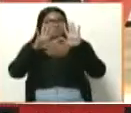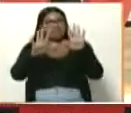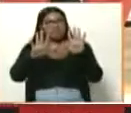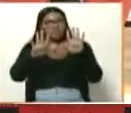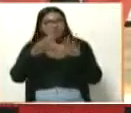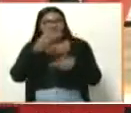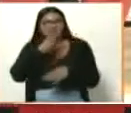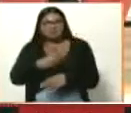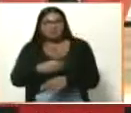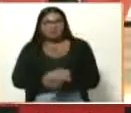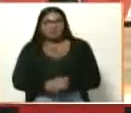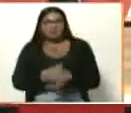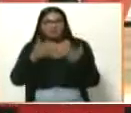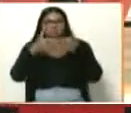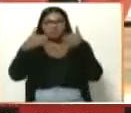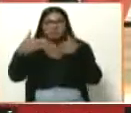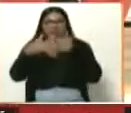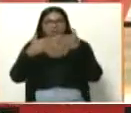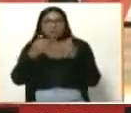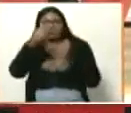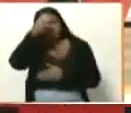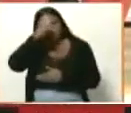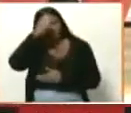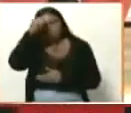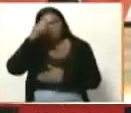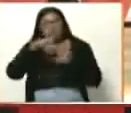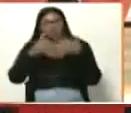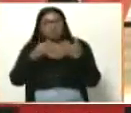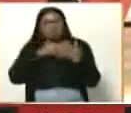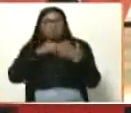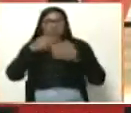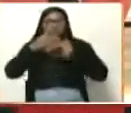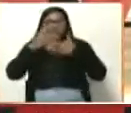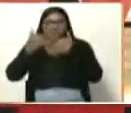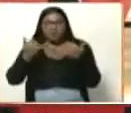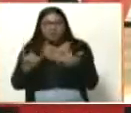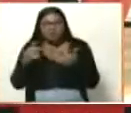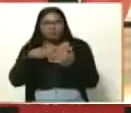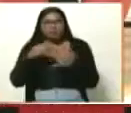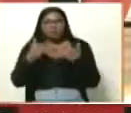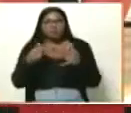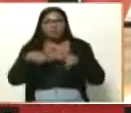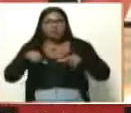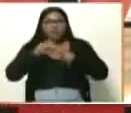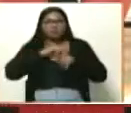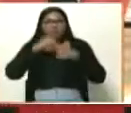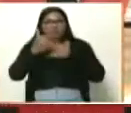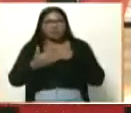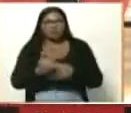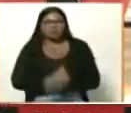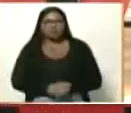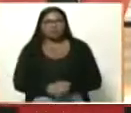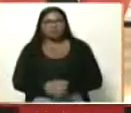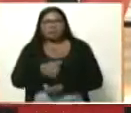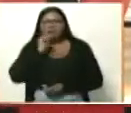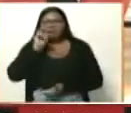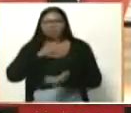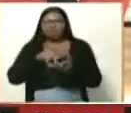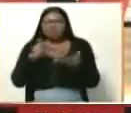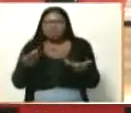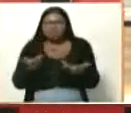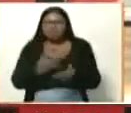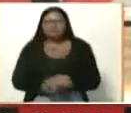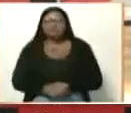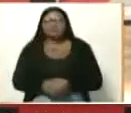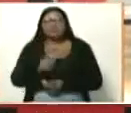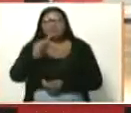de diciembre y se va a extender este próximo domingo. De eso vamos a estar conversando en esta parte de nuestro programa y tenemos aquí al señor Caballero. Aracelis